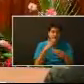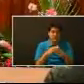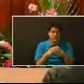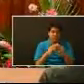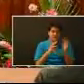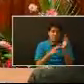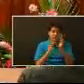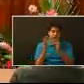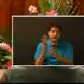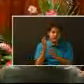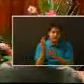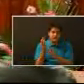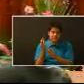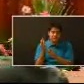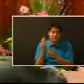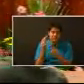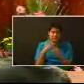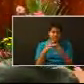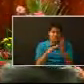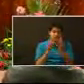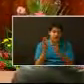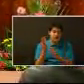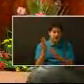el nombre de Jesús.